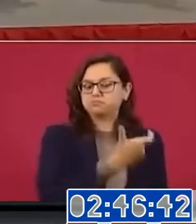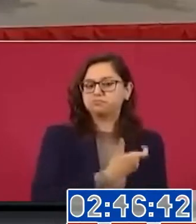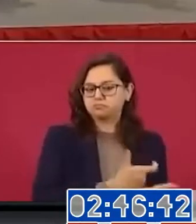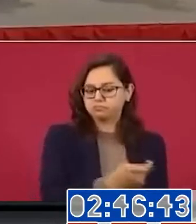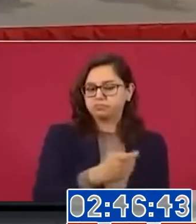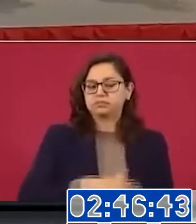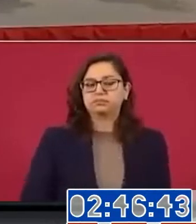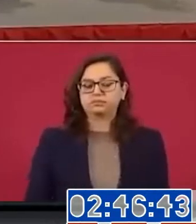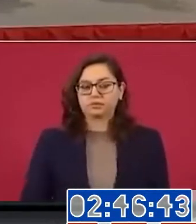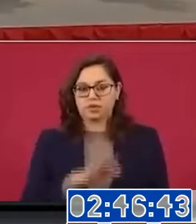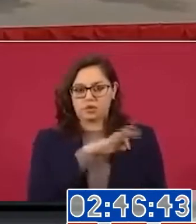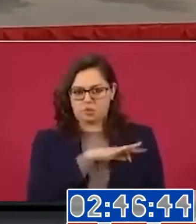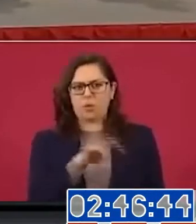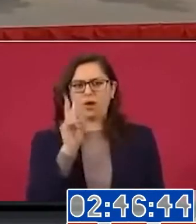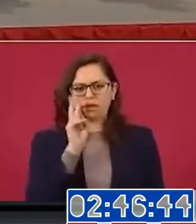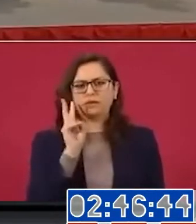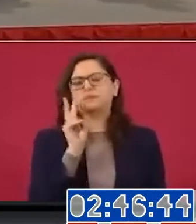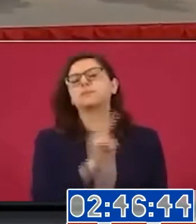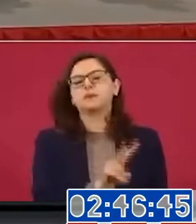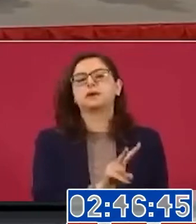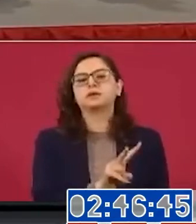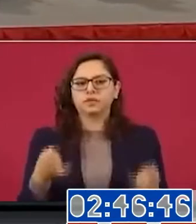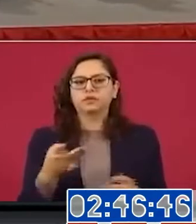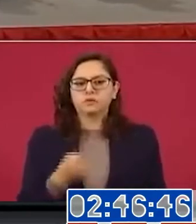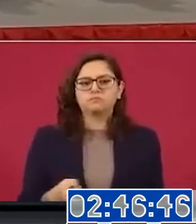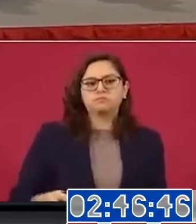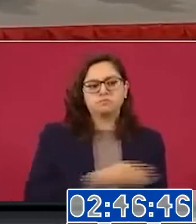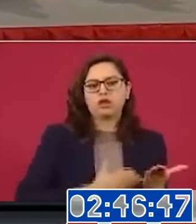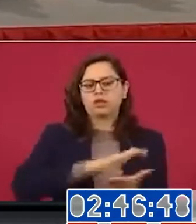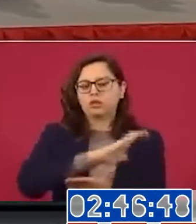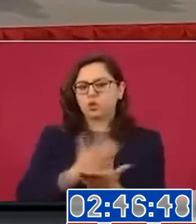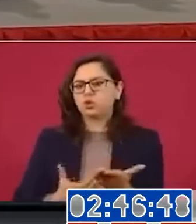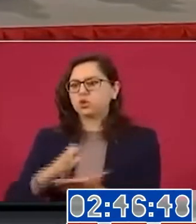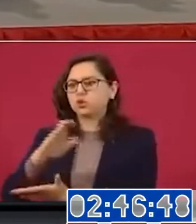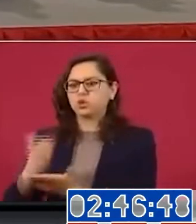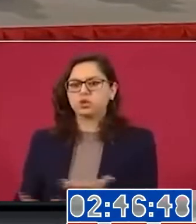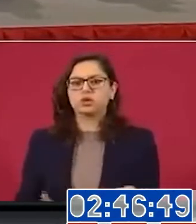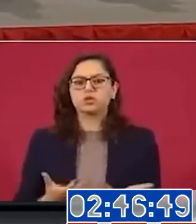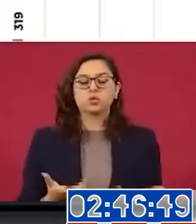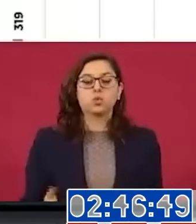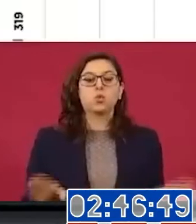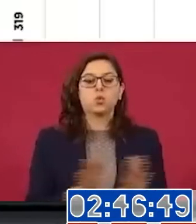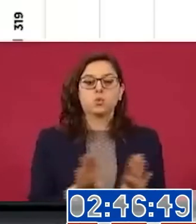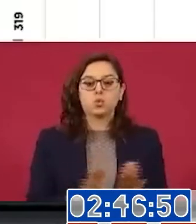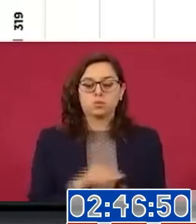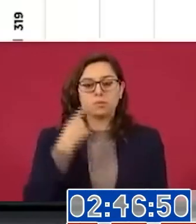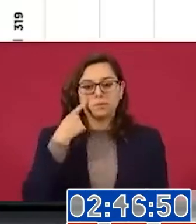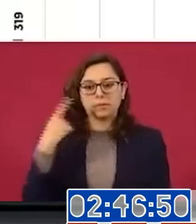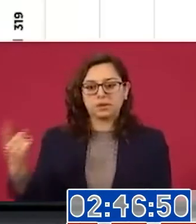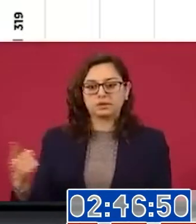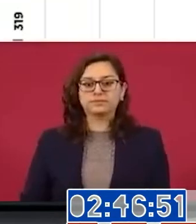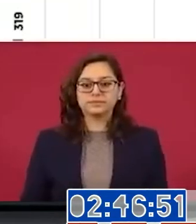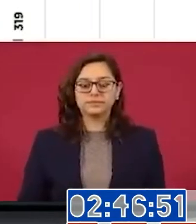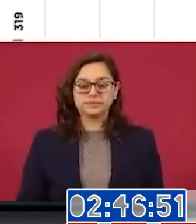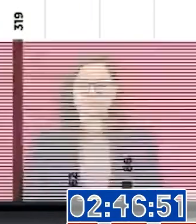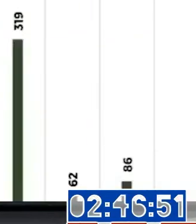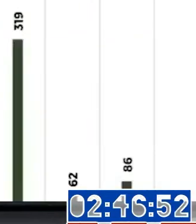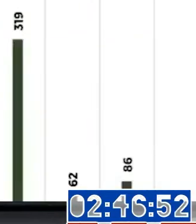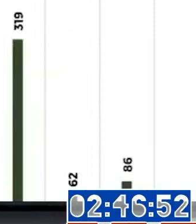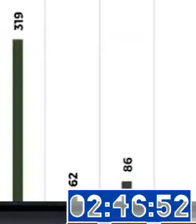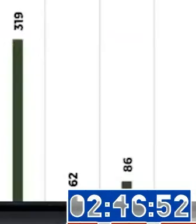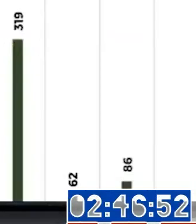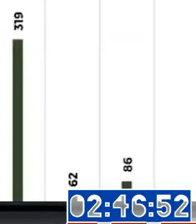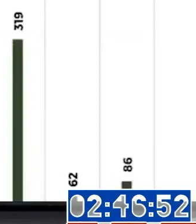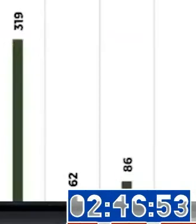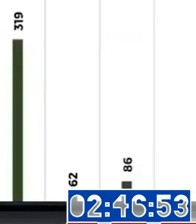si al interior de la empresa sí hay un conflicto, por fuera, en Estados Unidos, un corredor de bienes raíces que trabaja en